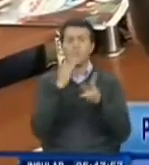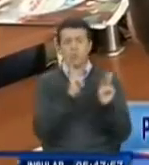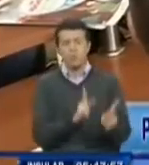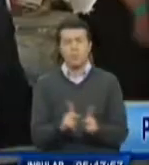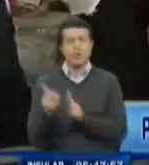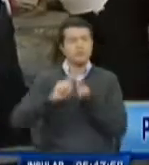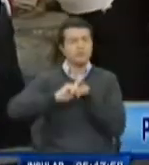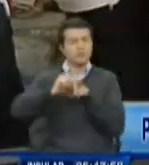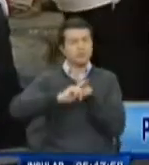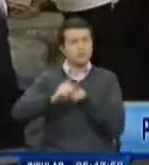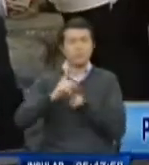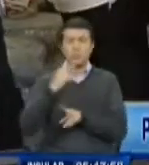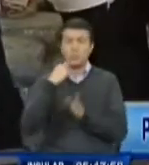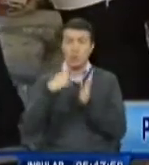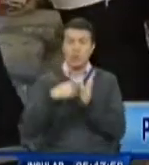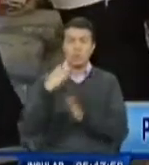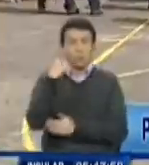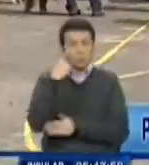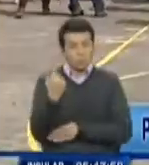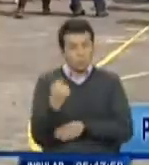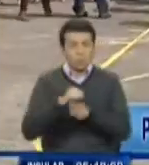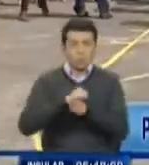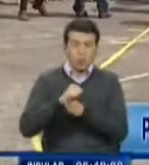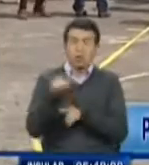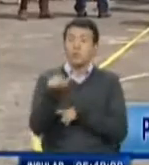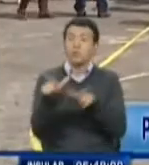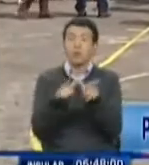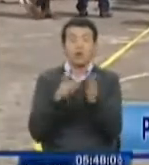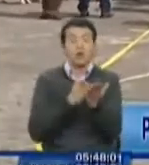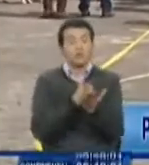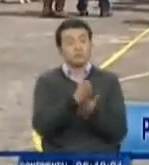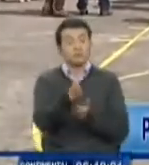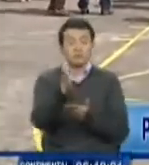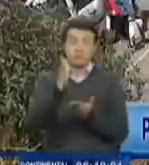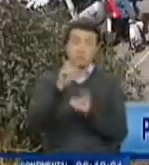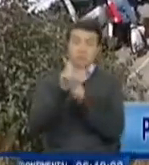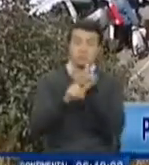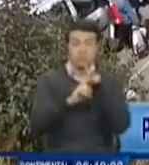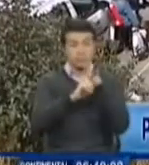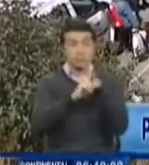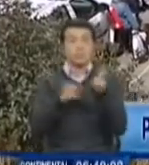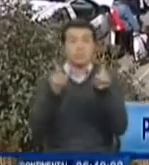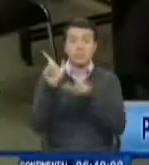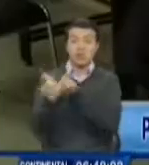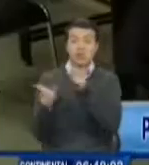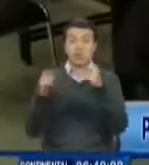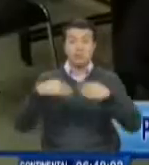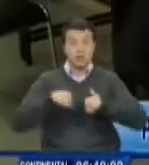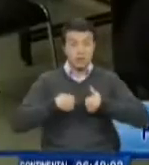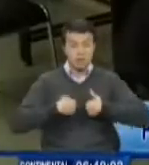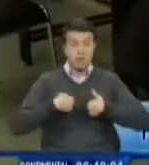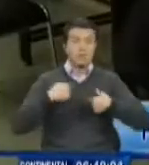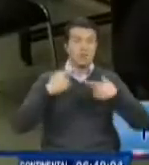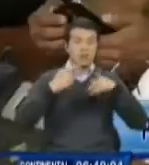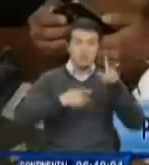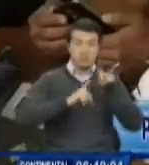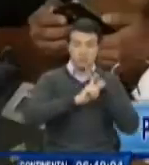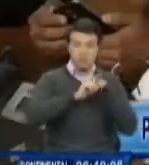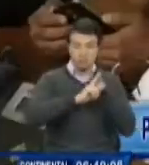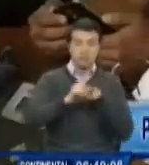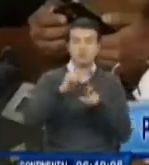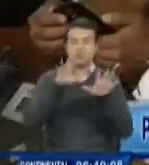establecidos que incluyen simulacros vías de evacuación tanto de habitantes como de ganado albergues monitoreo coordinación